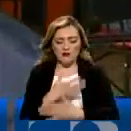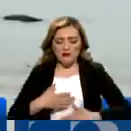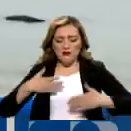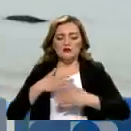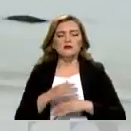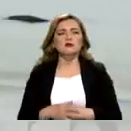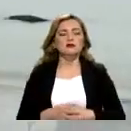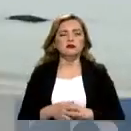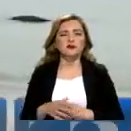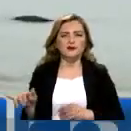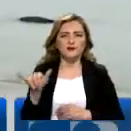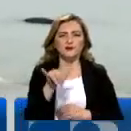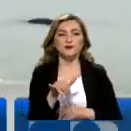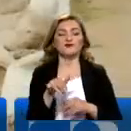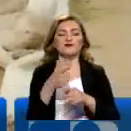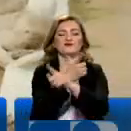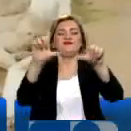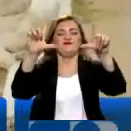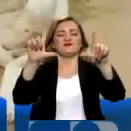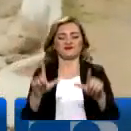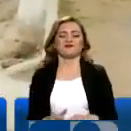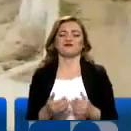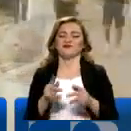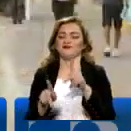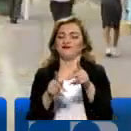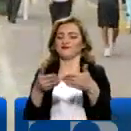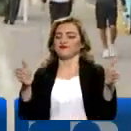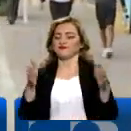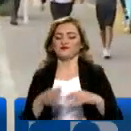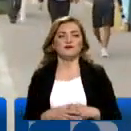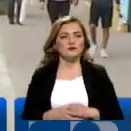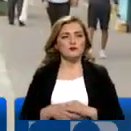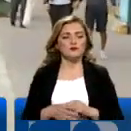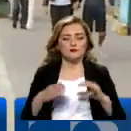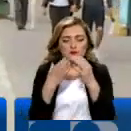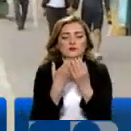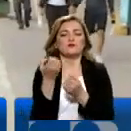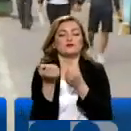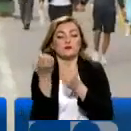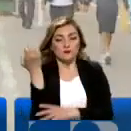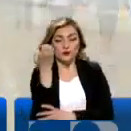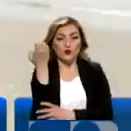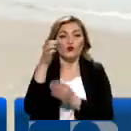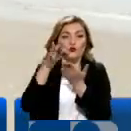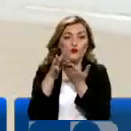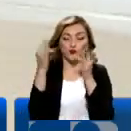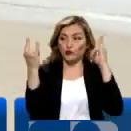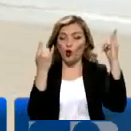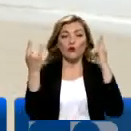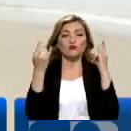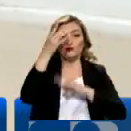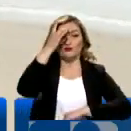de igual forma la libertad también abrirá sus playas por otro lado el comité de operaciones emergentes del cantón salinas